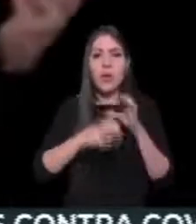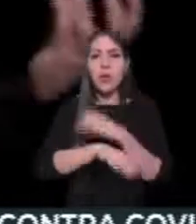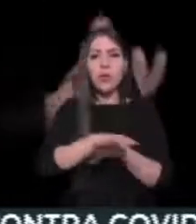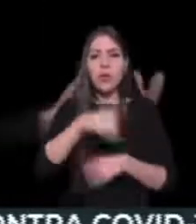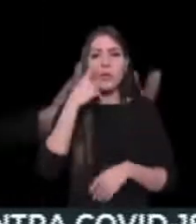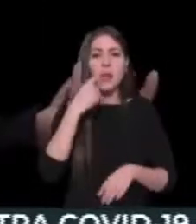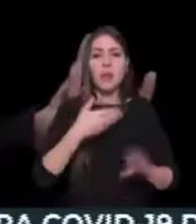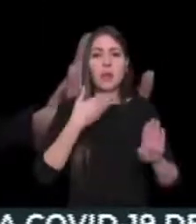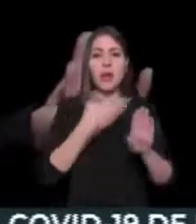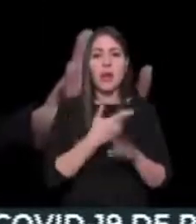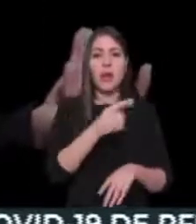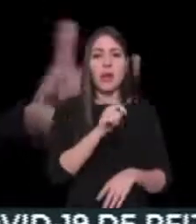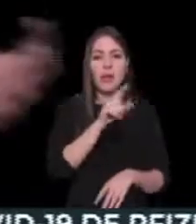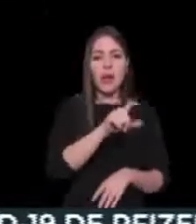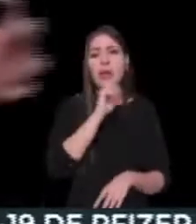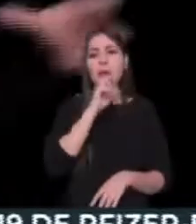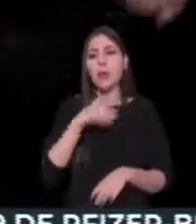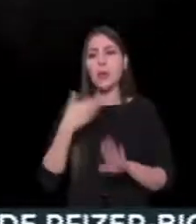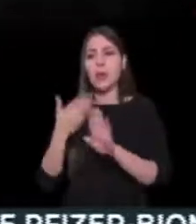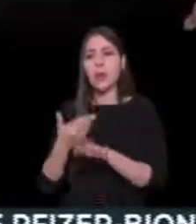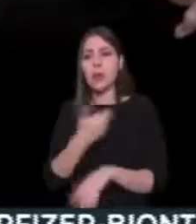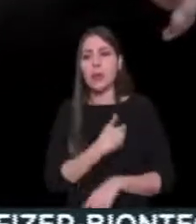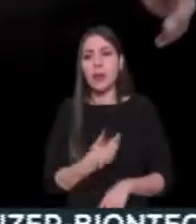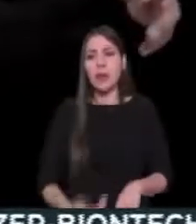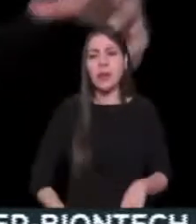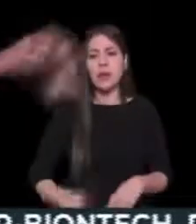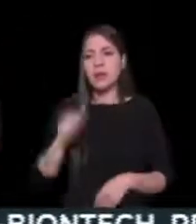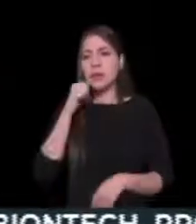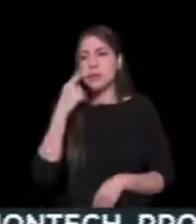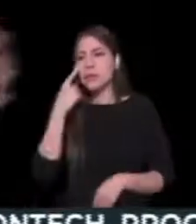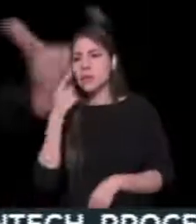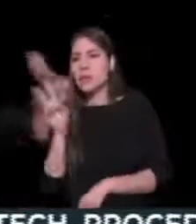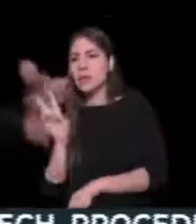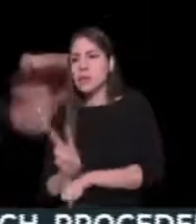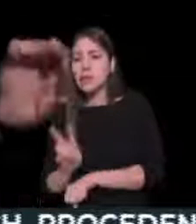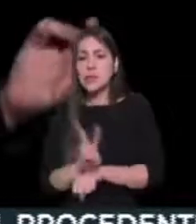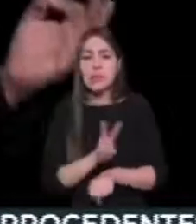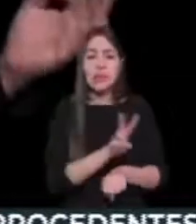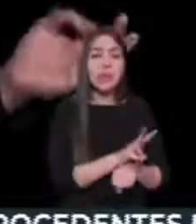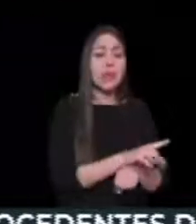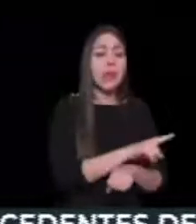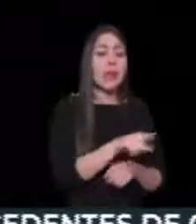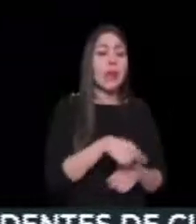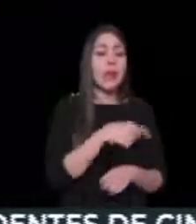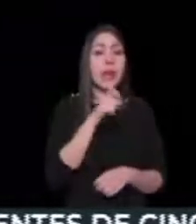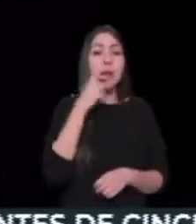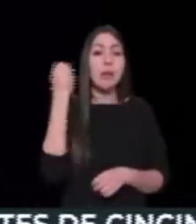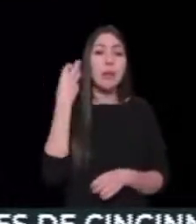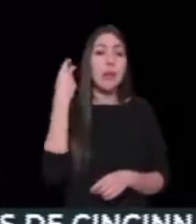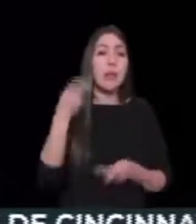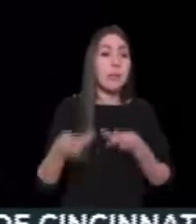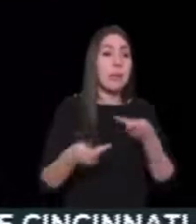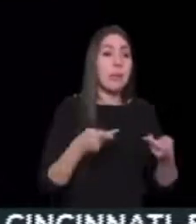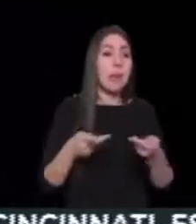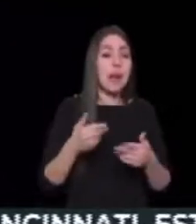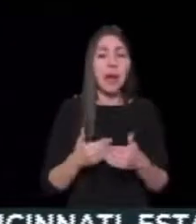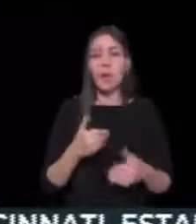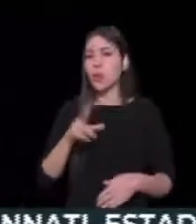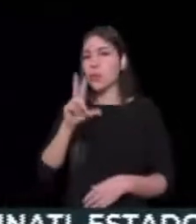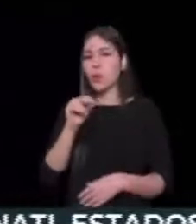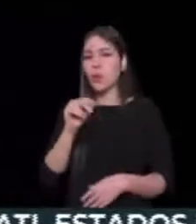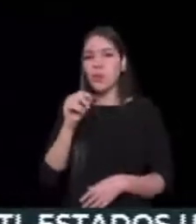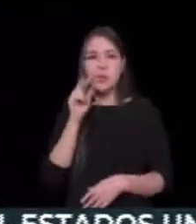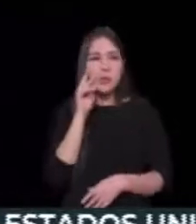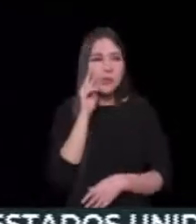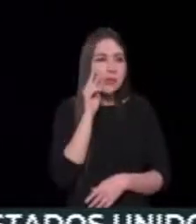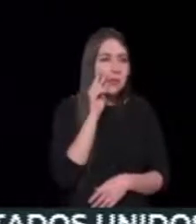Gatell, sino también al propio presidente. Están monitoreando cualquier caso. No es que esté planeado lo que diga alguien en la conferencia, sino que más bien